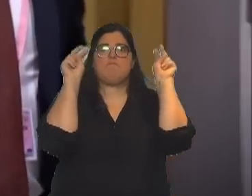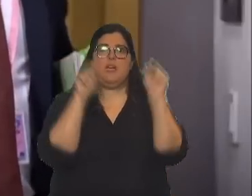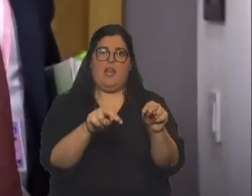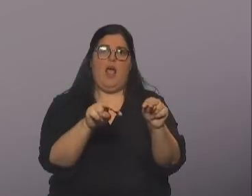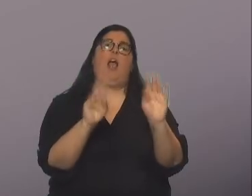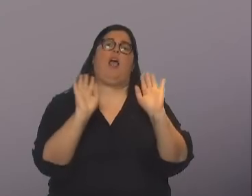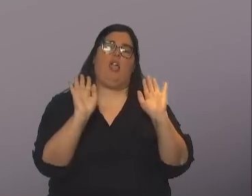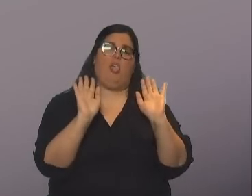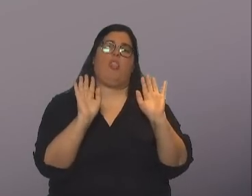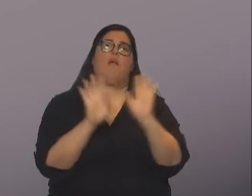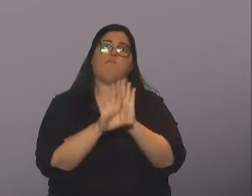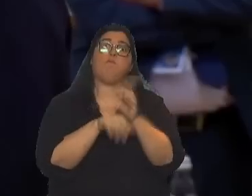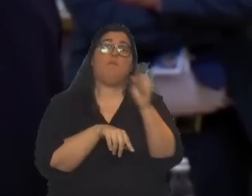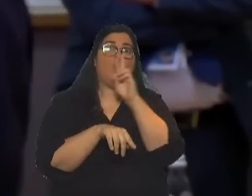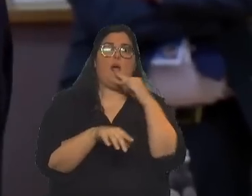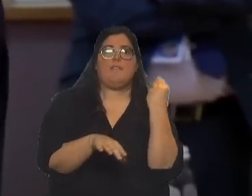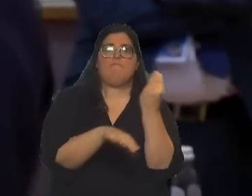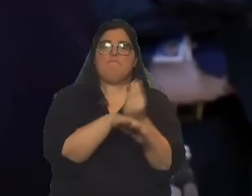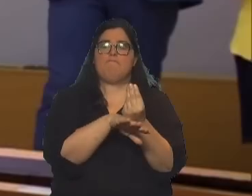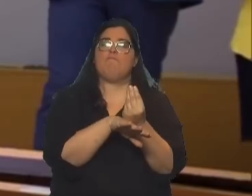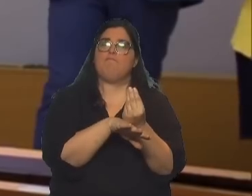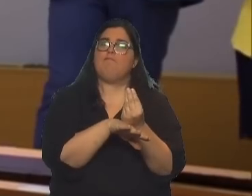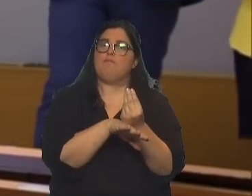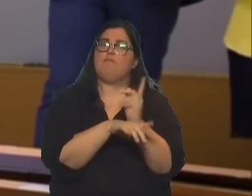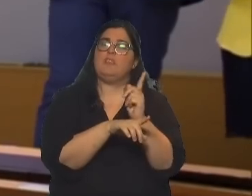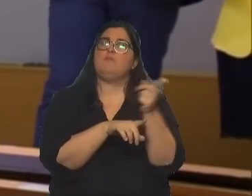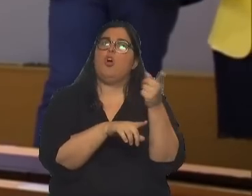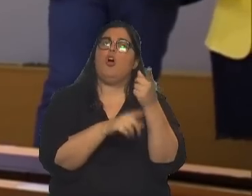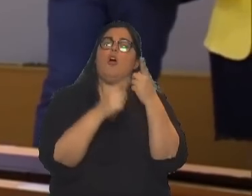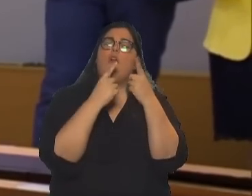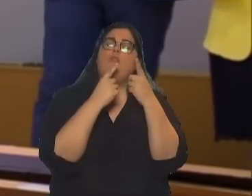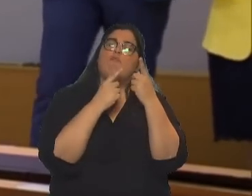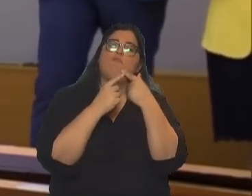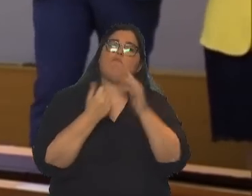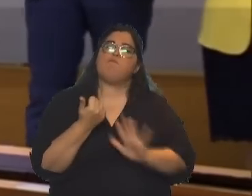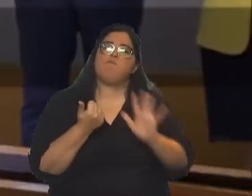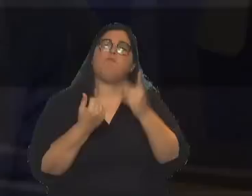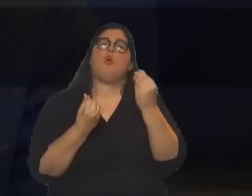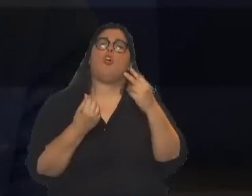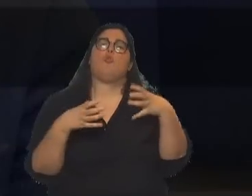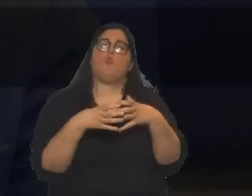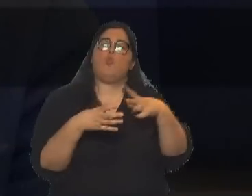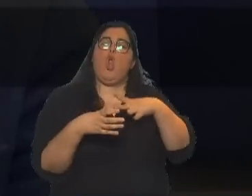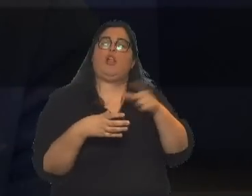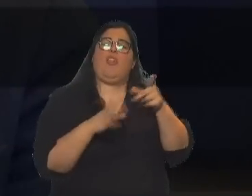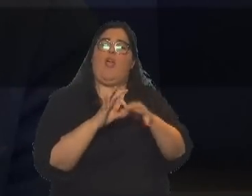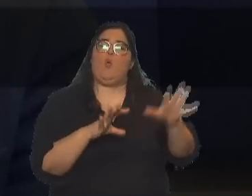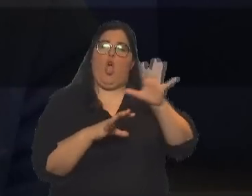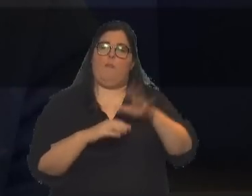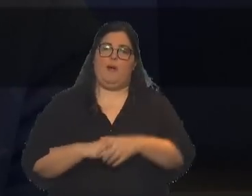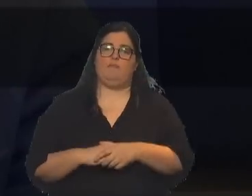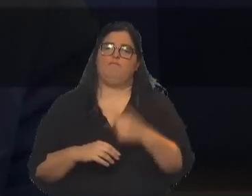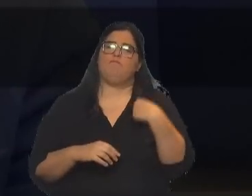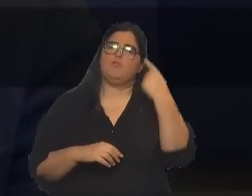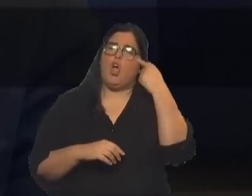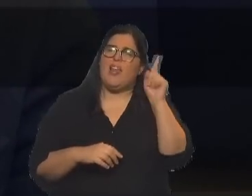teniendo en cuenta que llegó al poder cuestionando también a los burócratas de la Unión Europea. Credo che Giorgia Meloni si renda